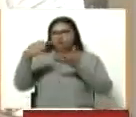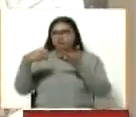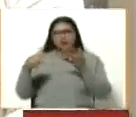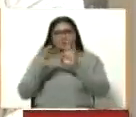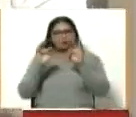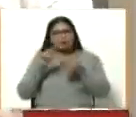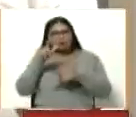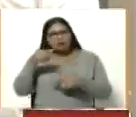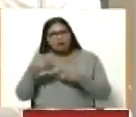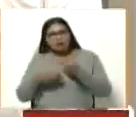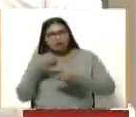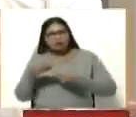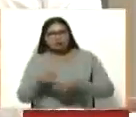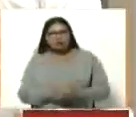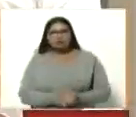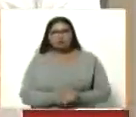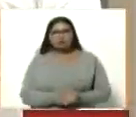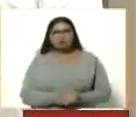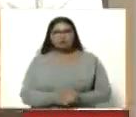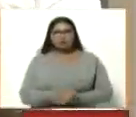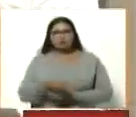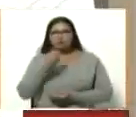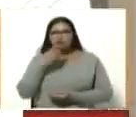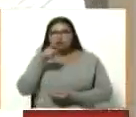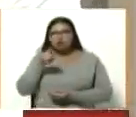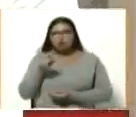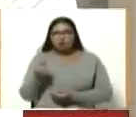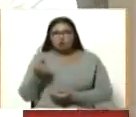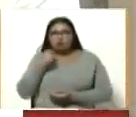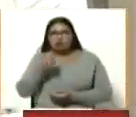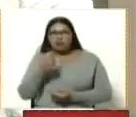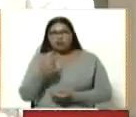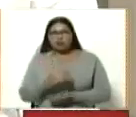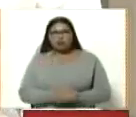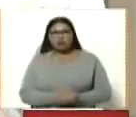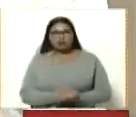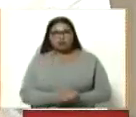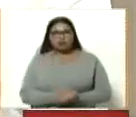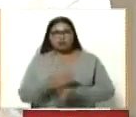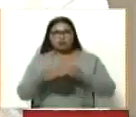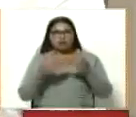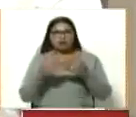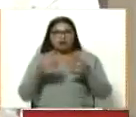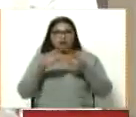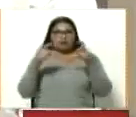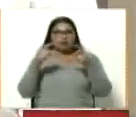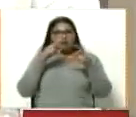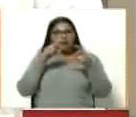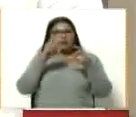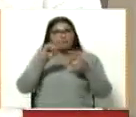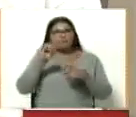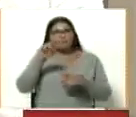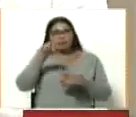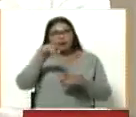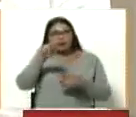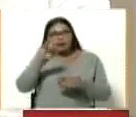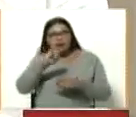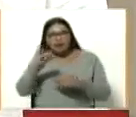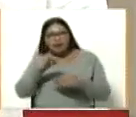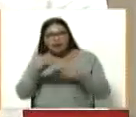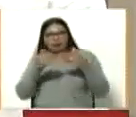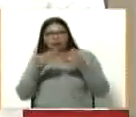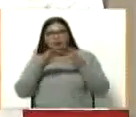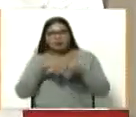sí. Y bueno, eso lo dice el libro de Marques Per, que es fue el